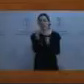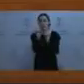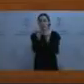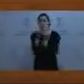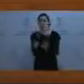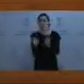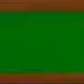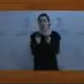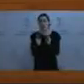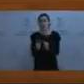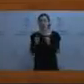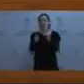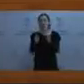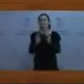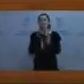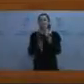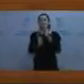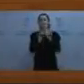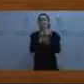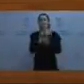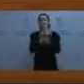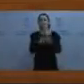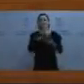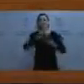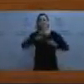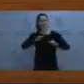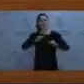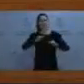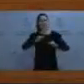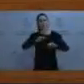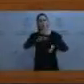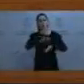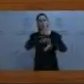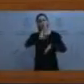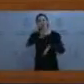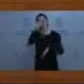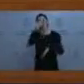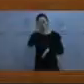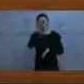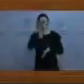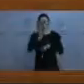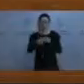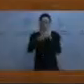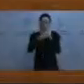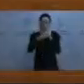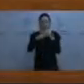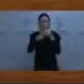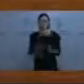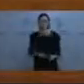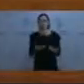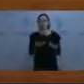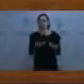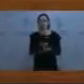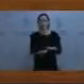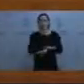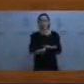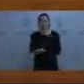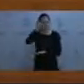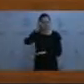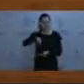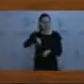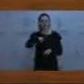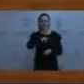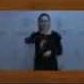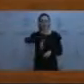de uniendo también la atención primaria a la moción. Lo saben ustedes, el Gobierno, pues todos nos preguntamos si